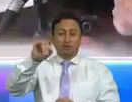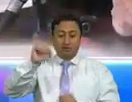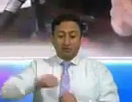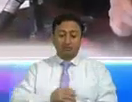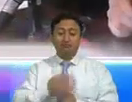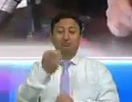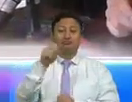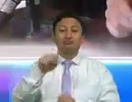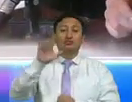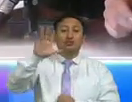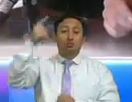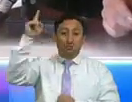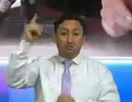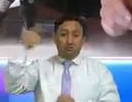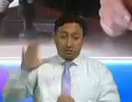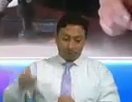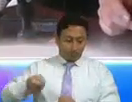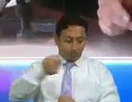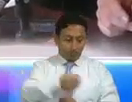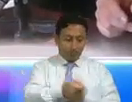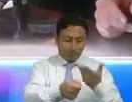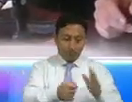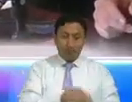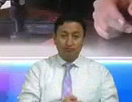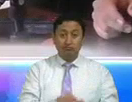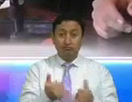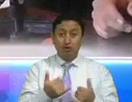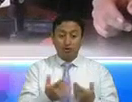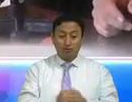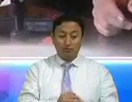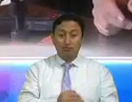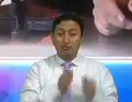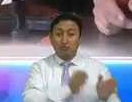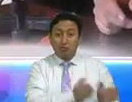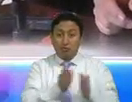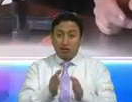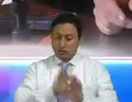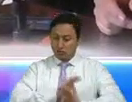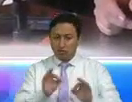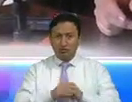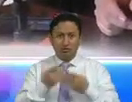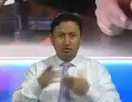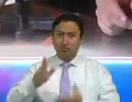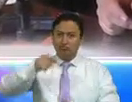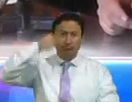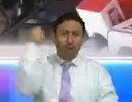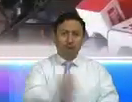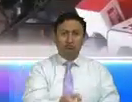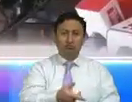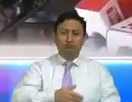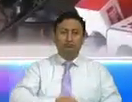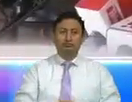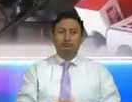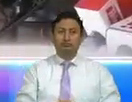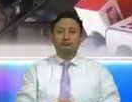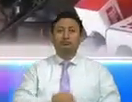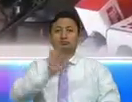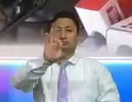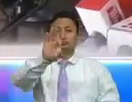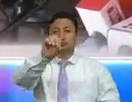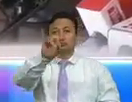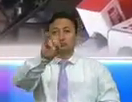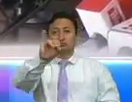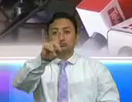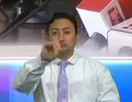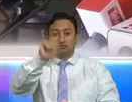13,5 millones de dólares asegurando que esta vez no se trata de una entrega a plazos sino de una entrega real a inmobiliario senior topic ha consignado el